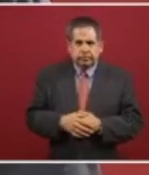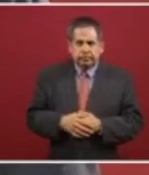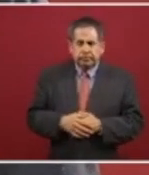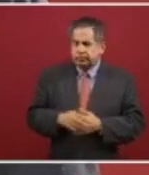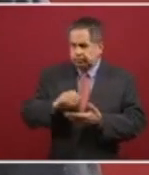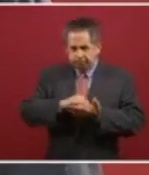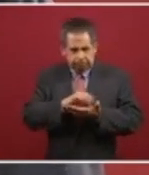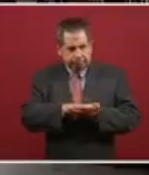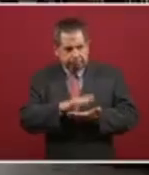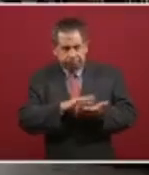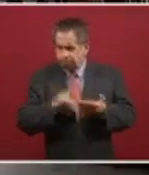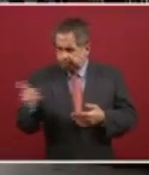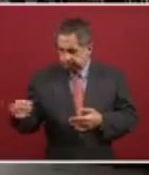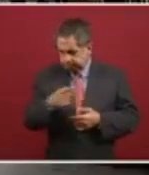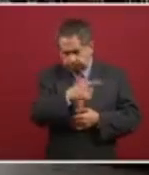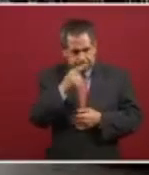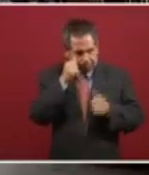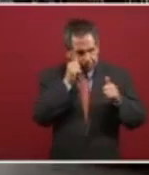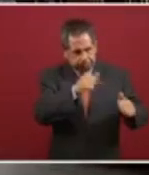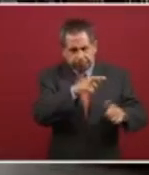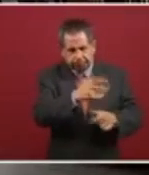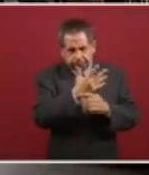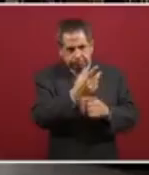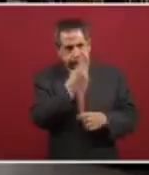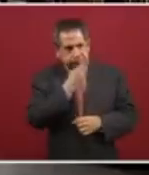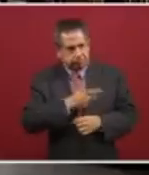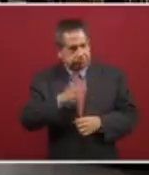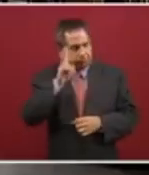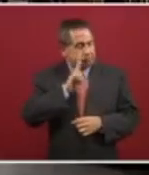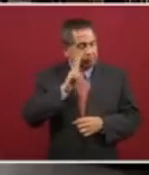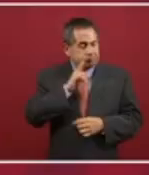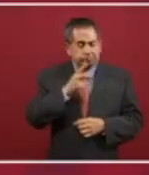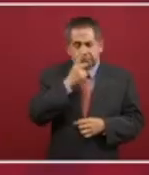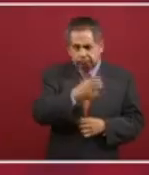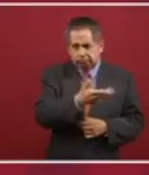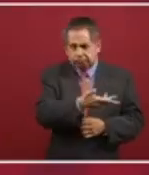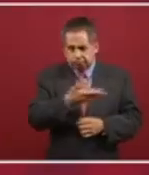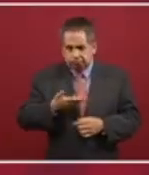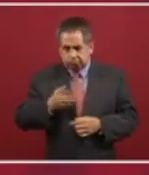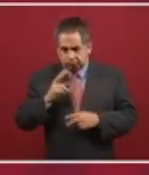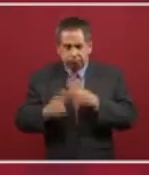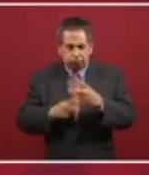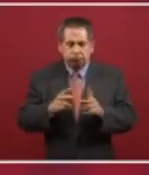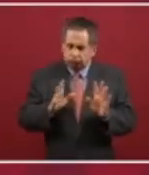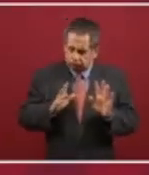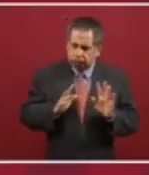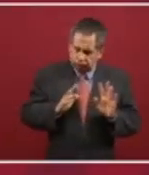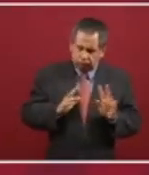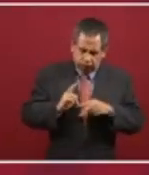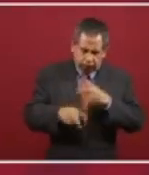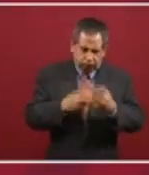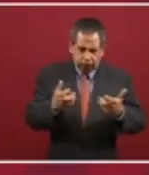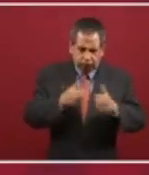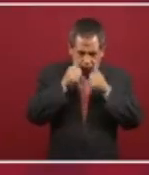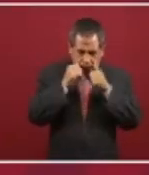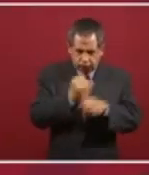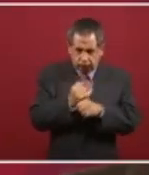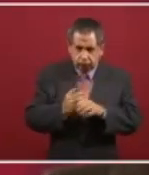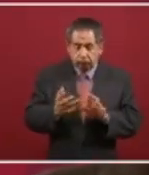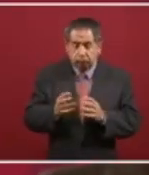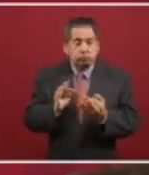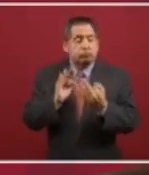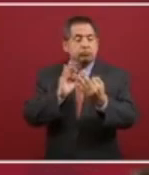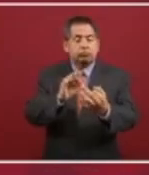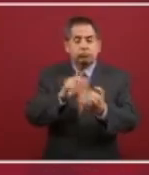toma nota y se atiende lo que estás planteando. Lo hacemos. Okay. Ante la